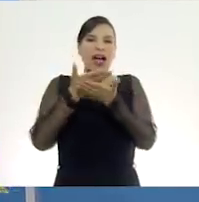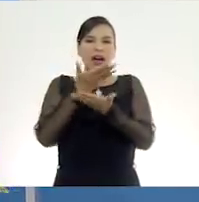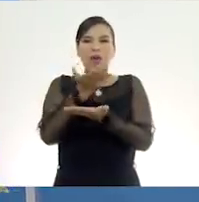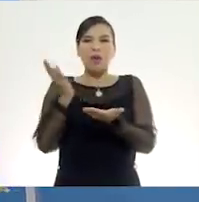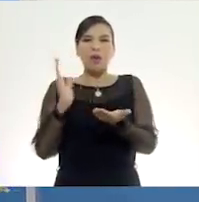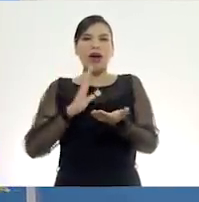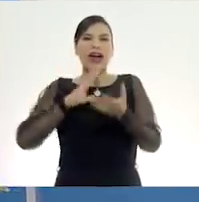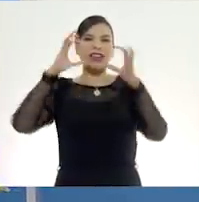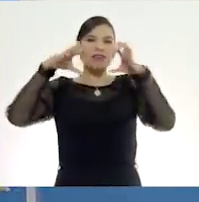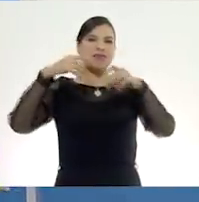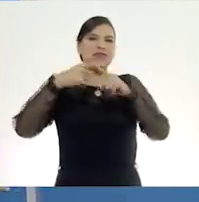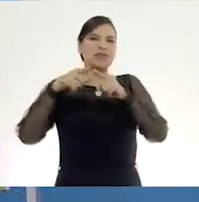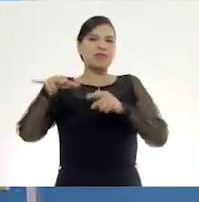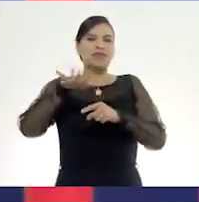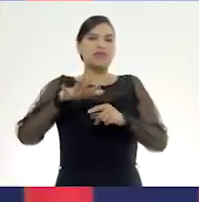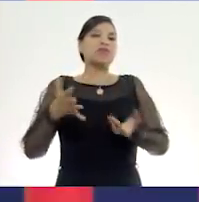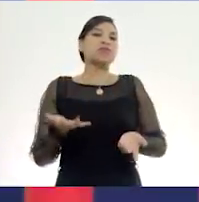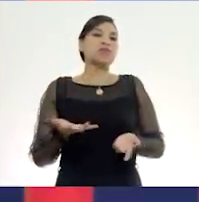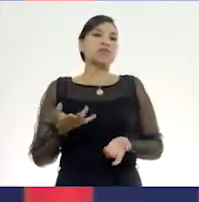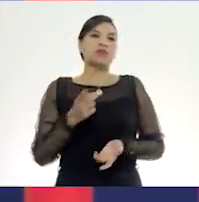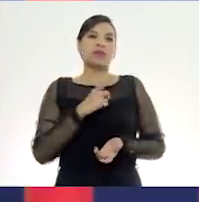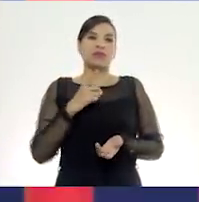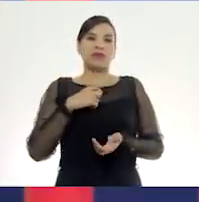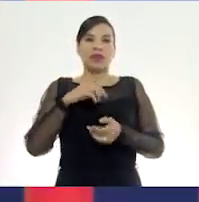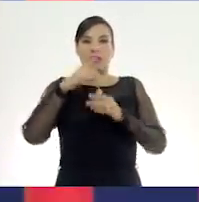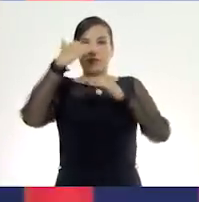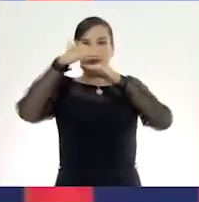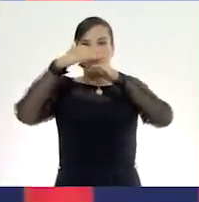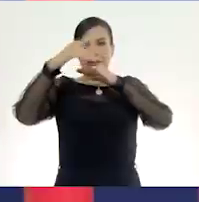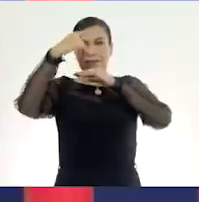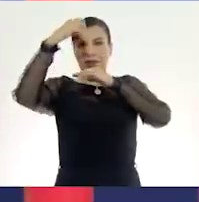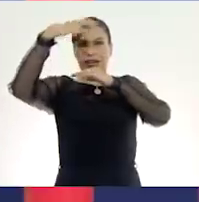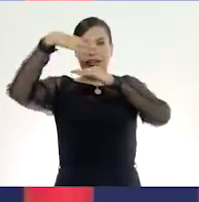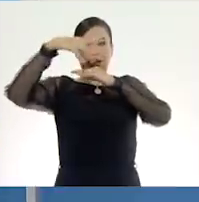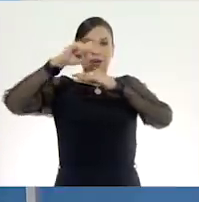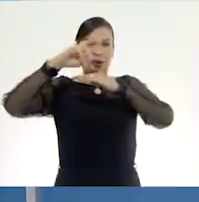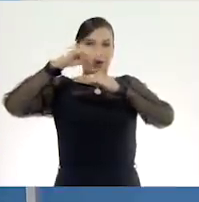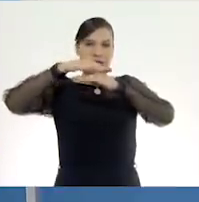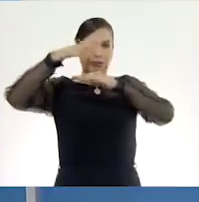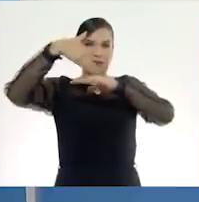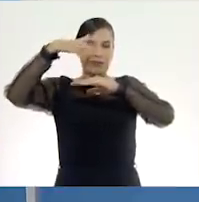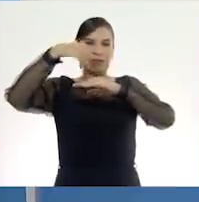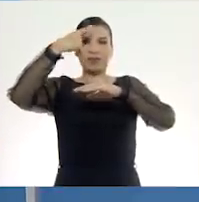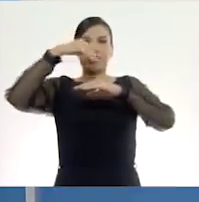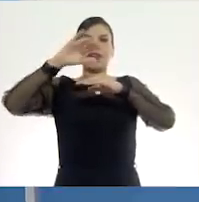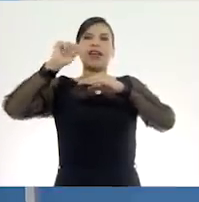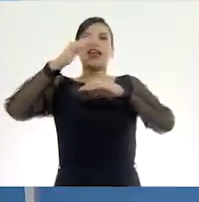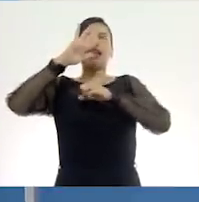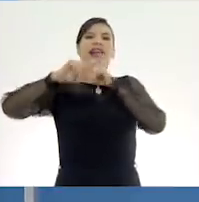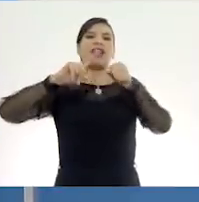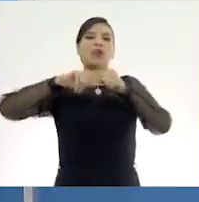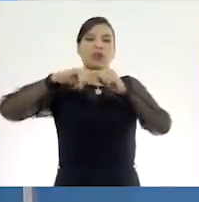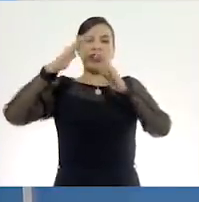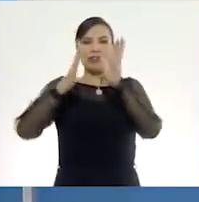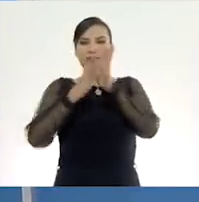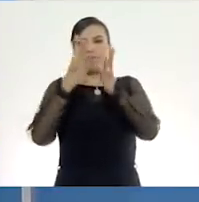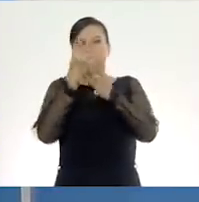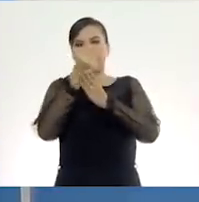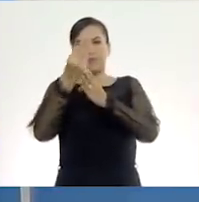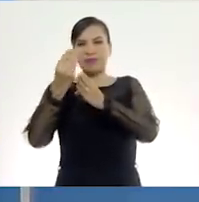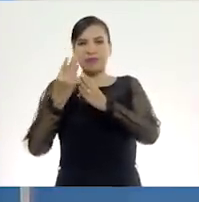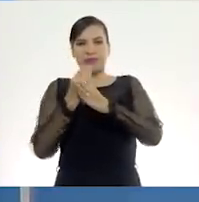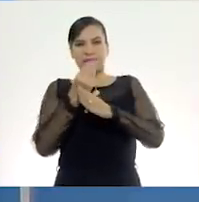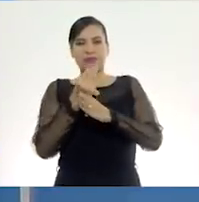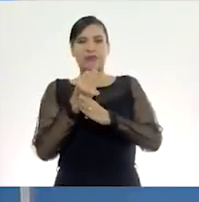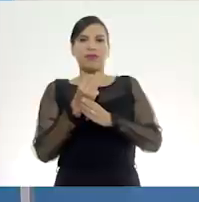ejemplo, Pues tienen que estar impermeabilizadas. y utilizan los elementos de la naturaleza para poder construirlos. ¿De acuerdo?